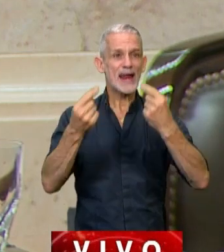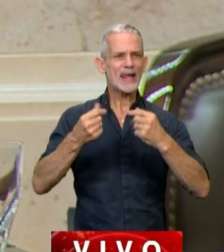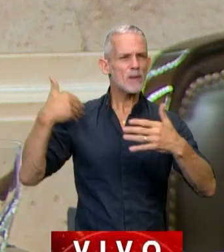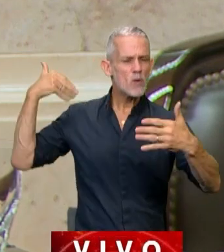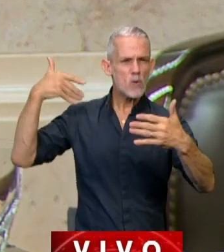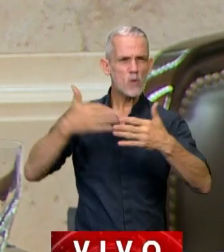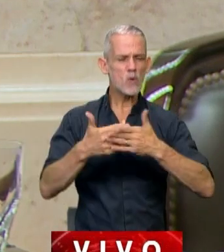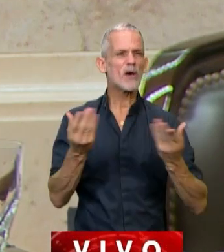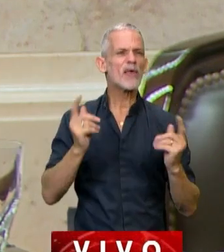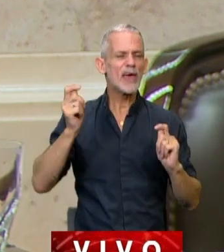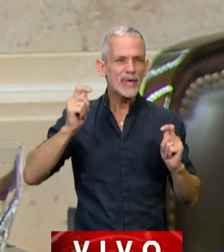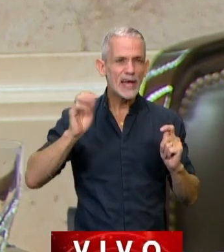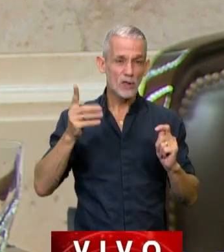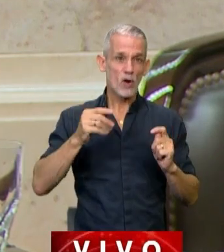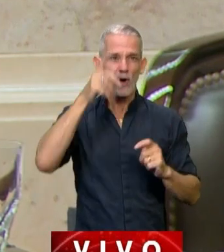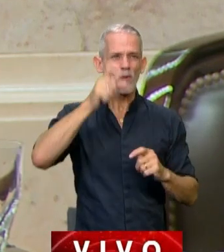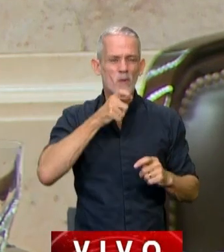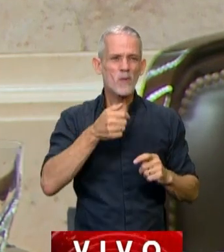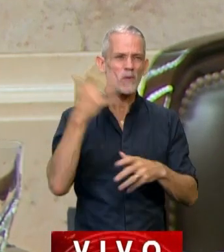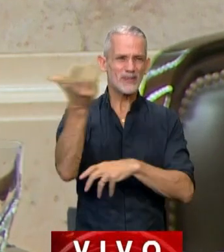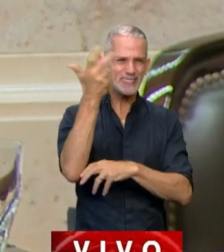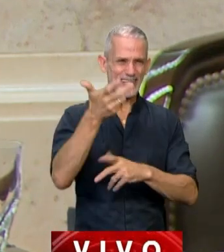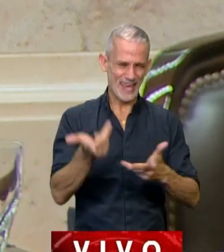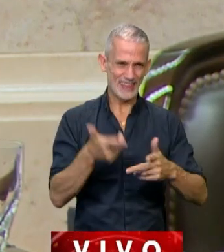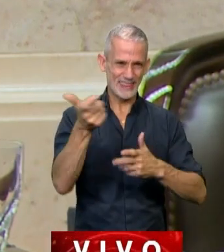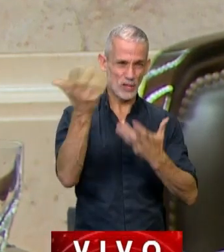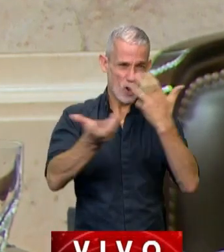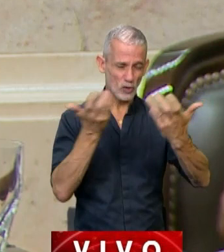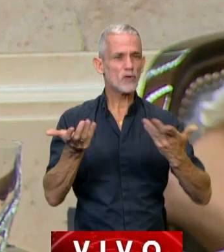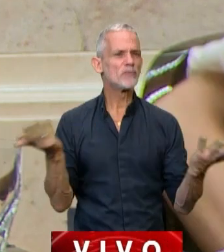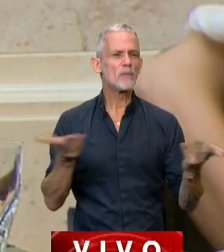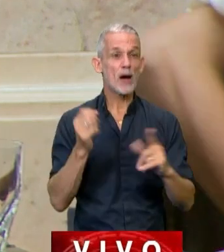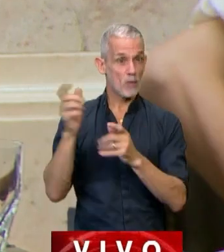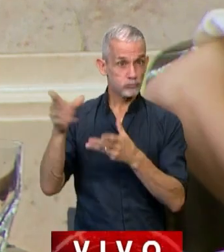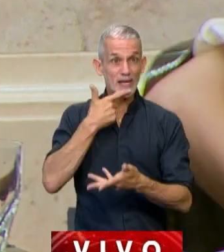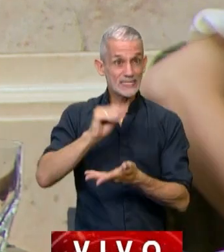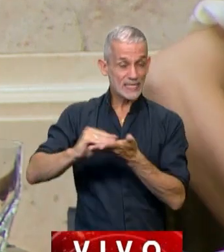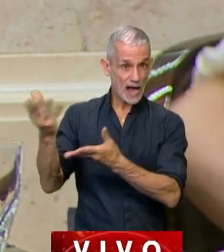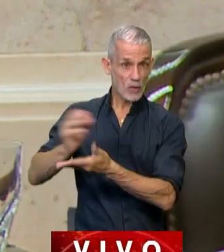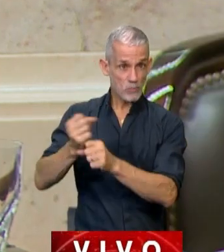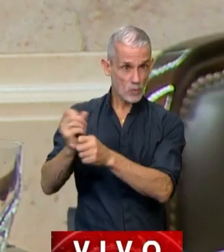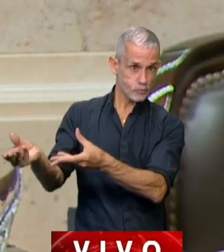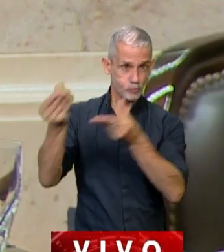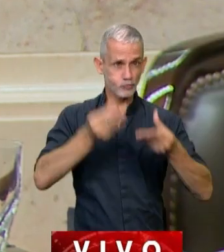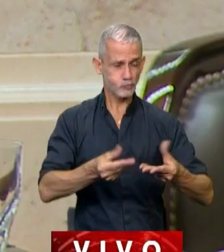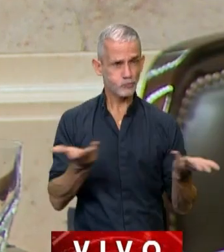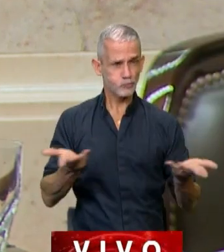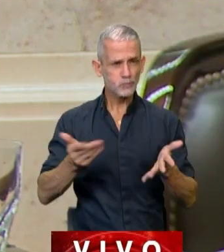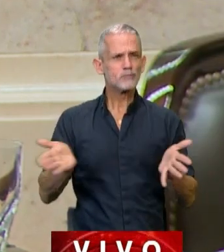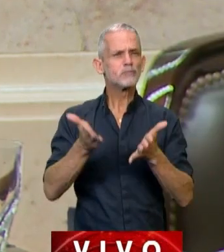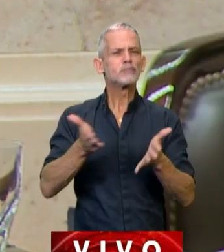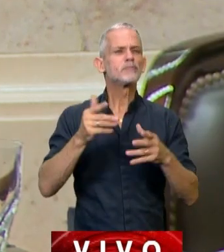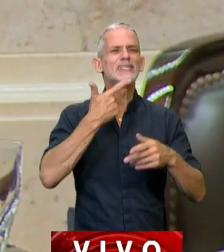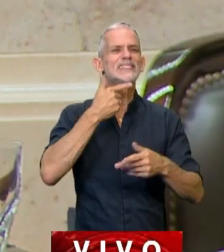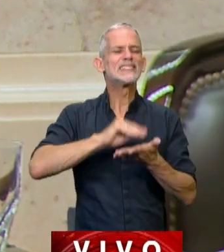histórico de los brigadistas de incendio, que viene con media sanción del Senado, impulsado por